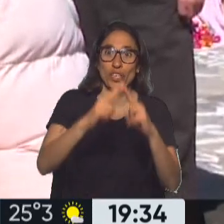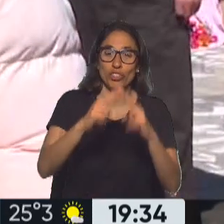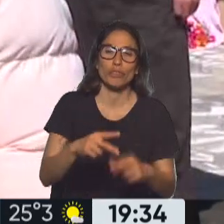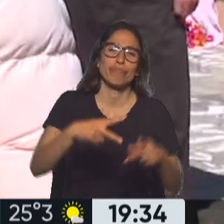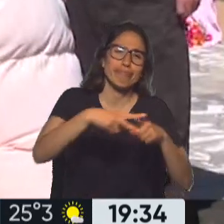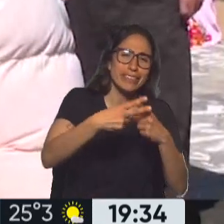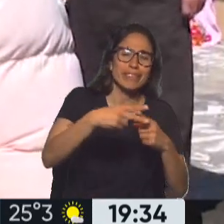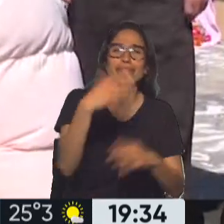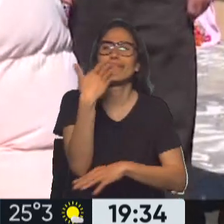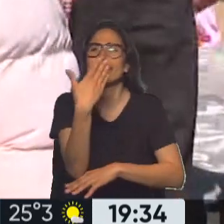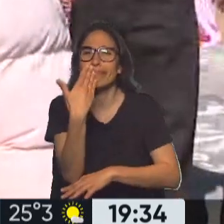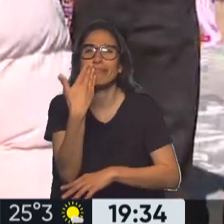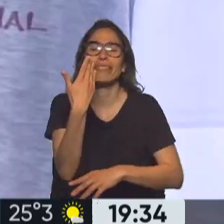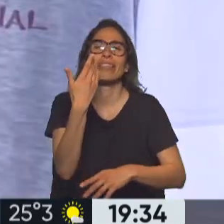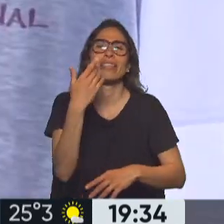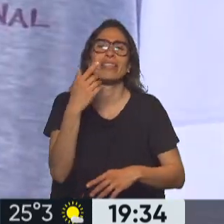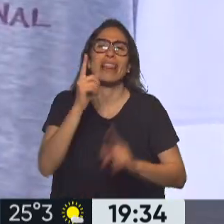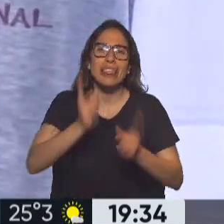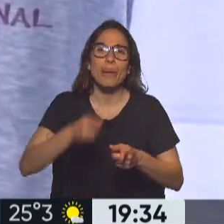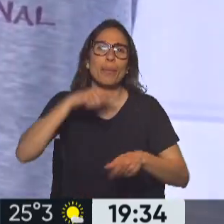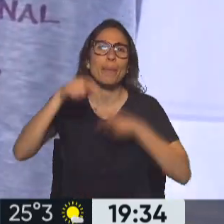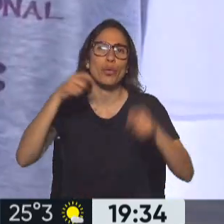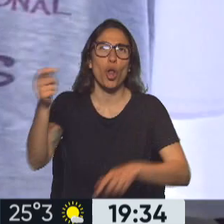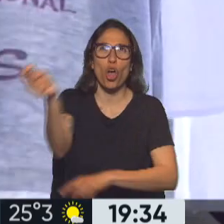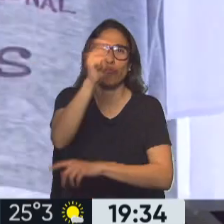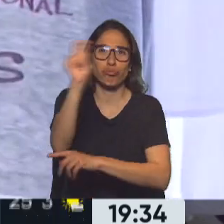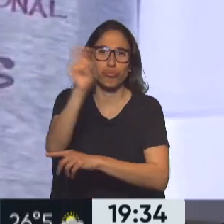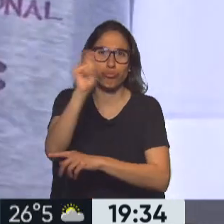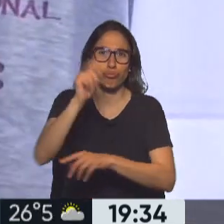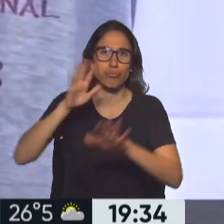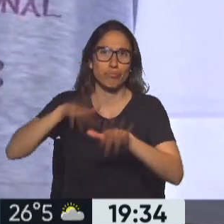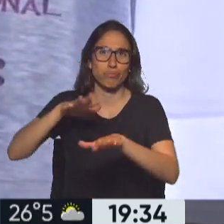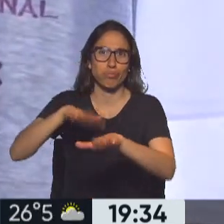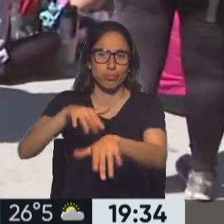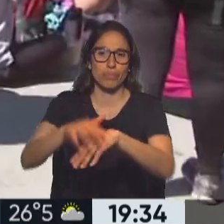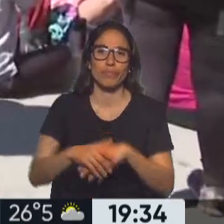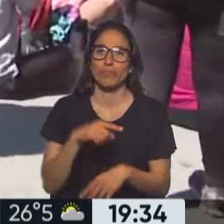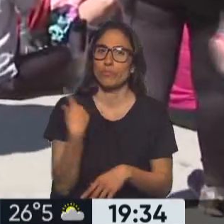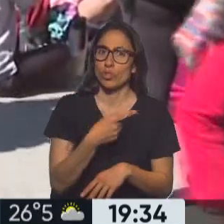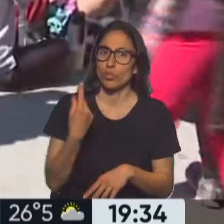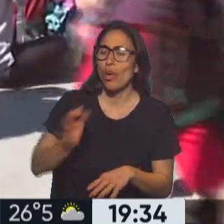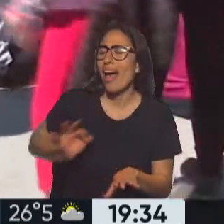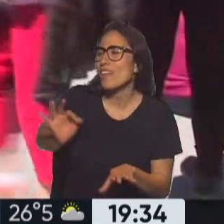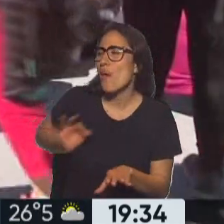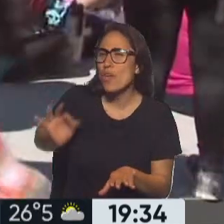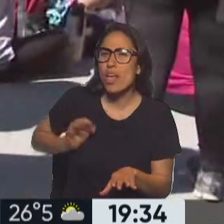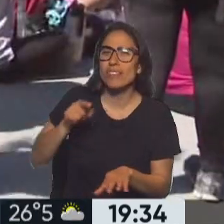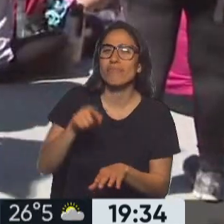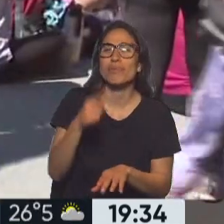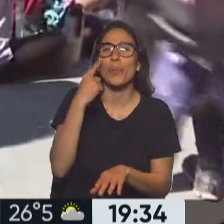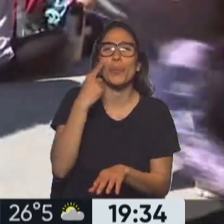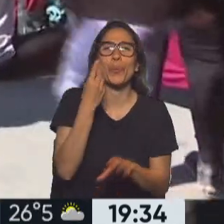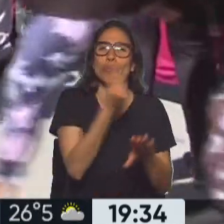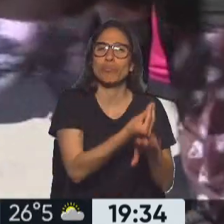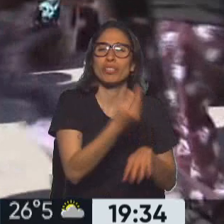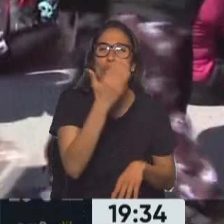Verde que le dará pie a la gran marcha feminista. Venimos participando hace más de 5 años, somos de Córdoba capital, de un barrio muy